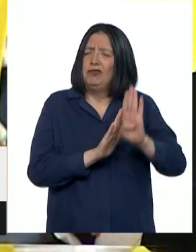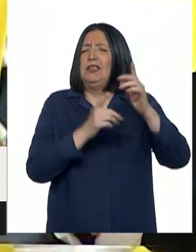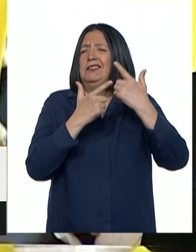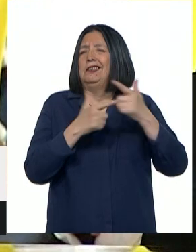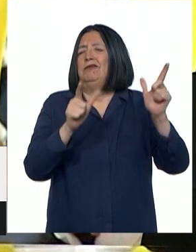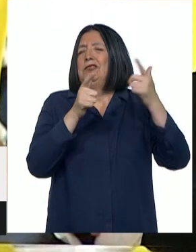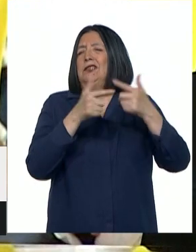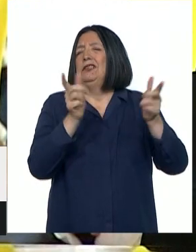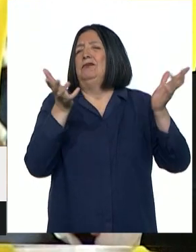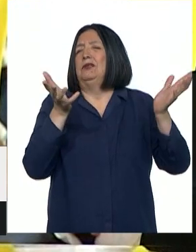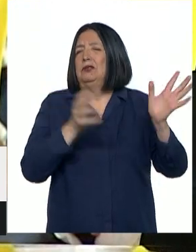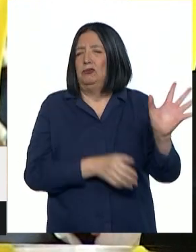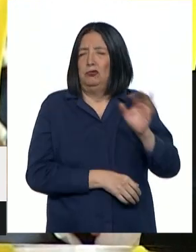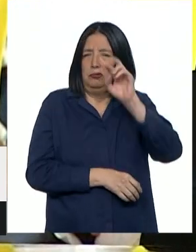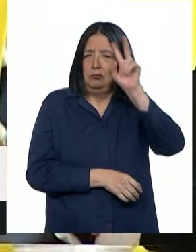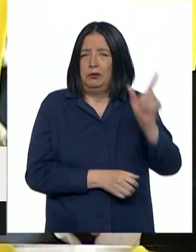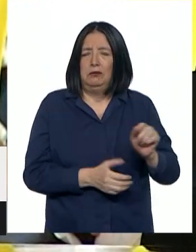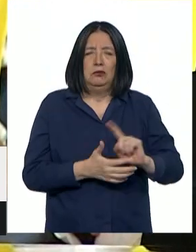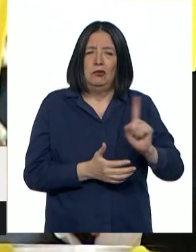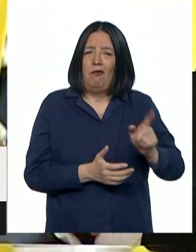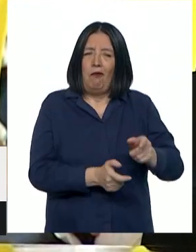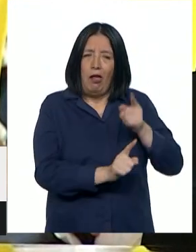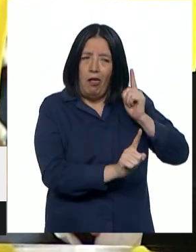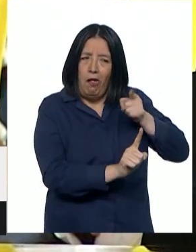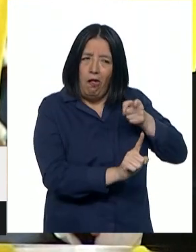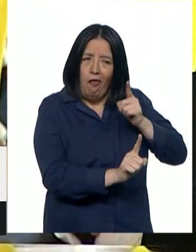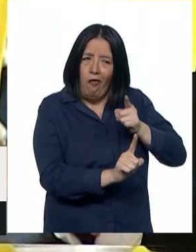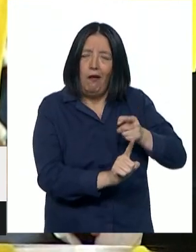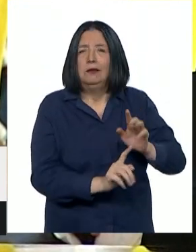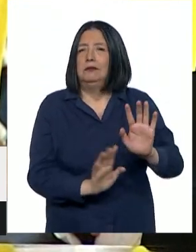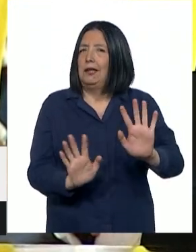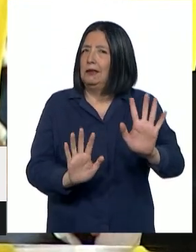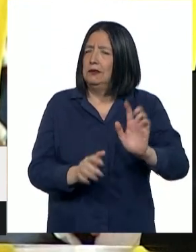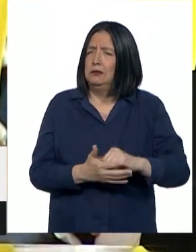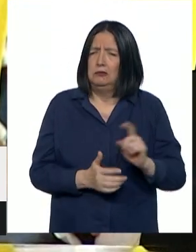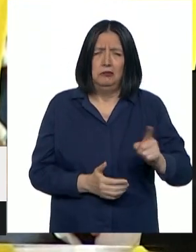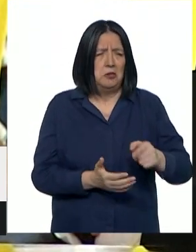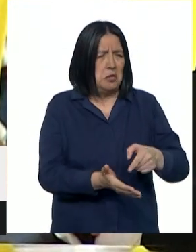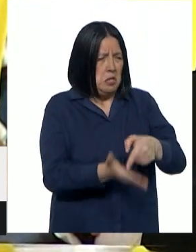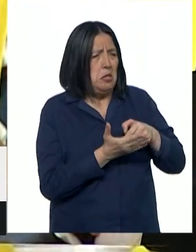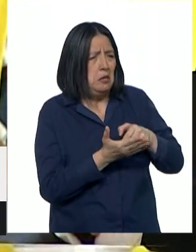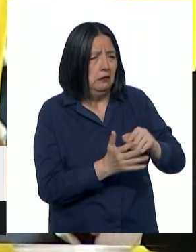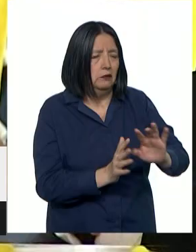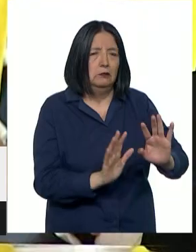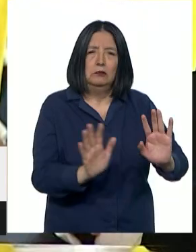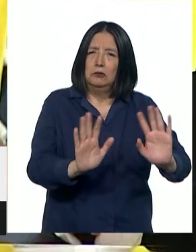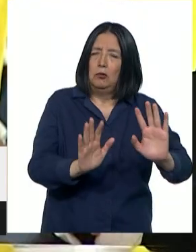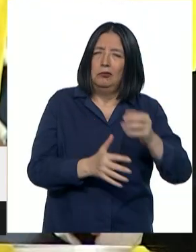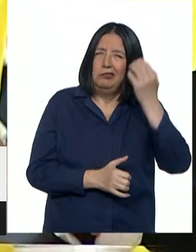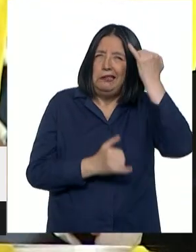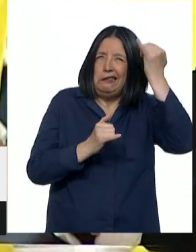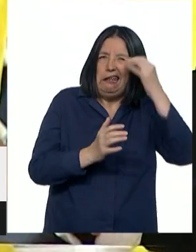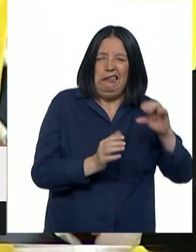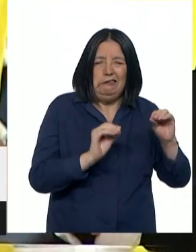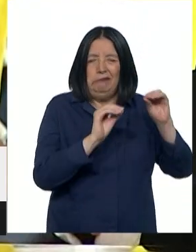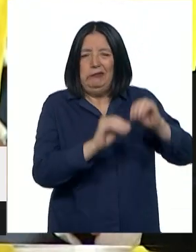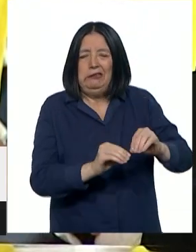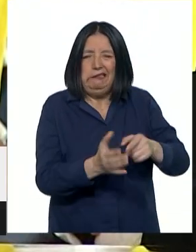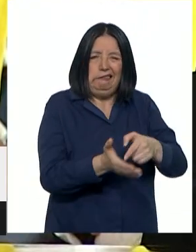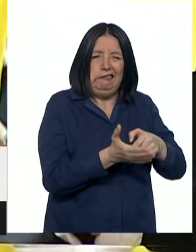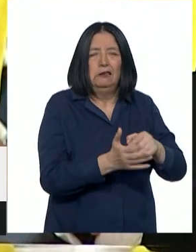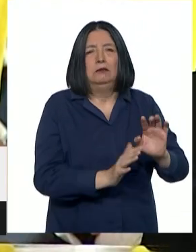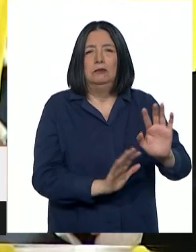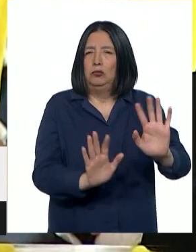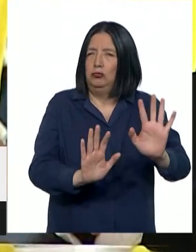libre, sin chantajes, sin posiciones ideológicas